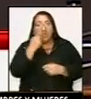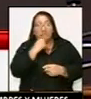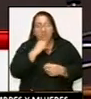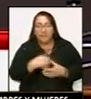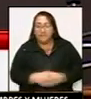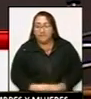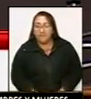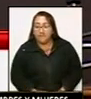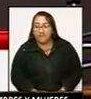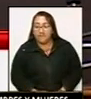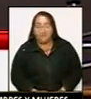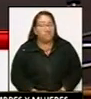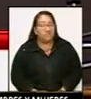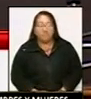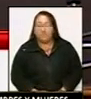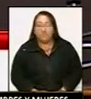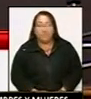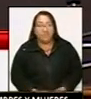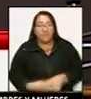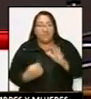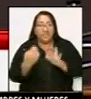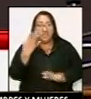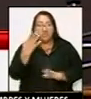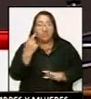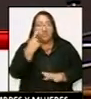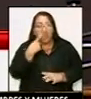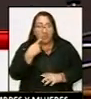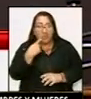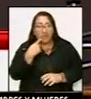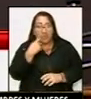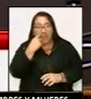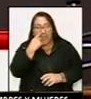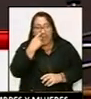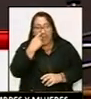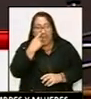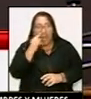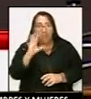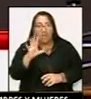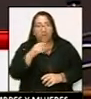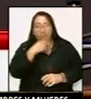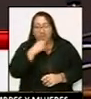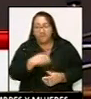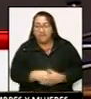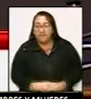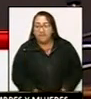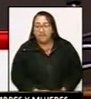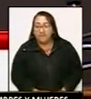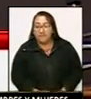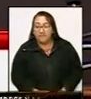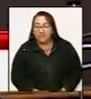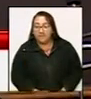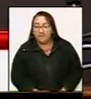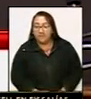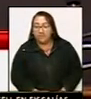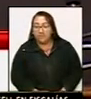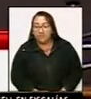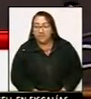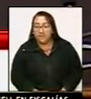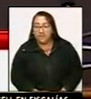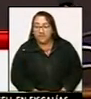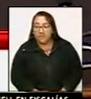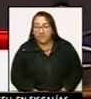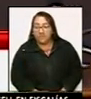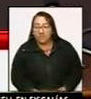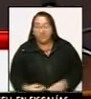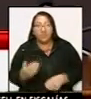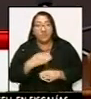mujeres? No, señor. 14 son varones y solo 5 son mujeres. Y si vamos dentro